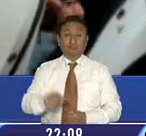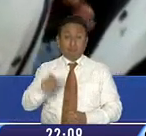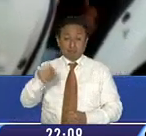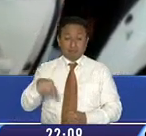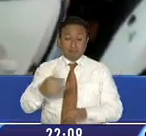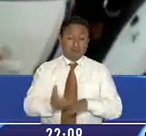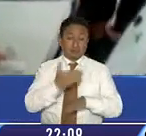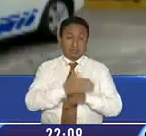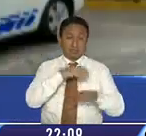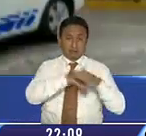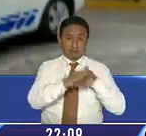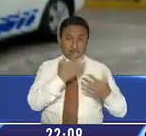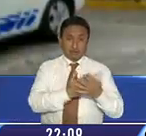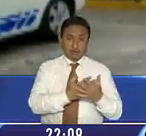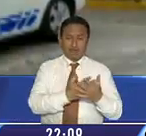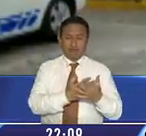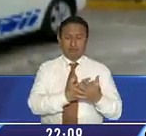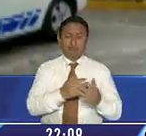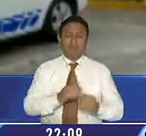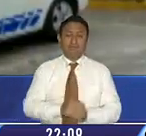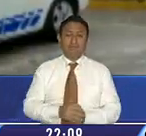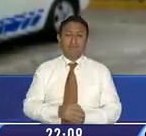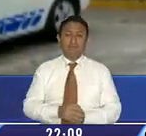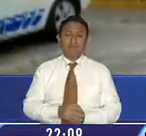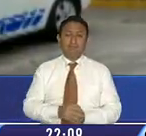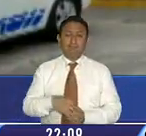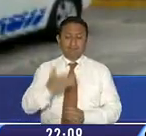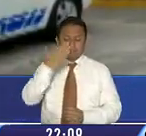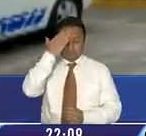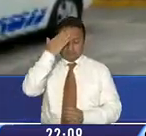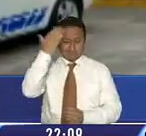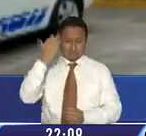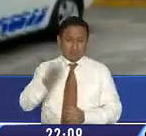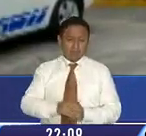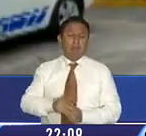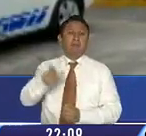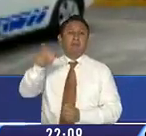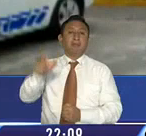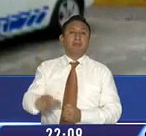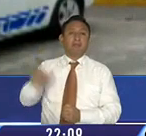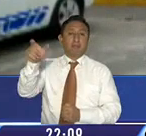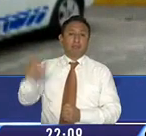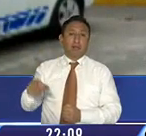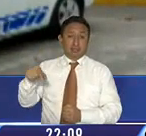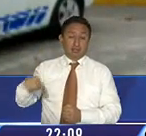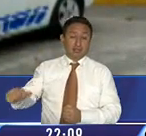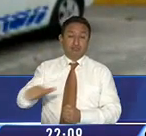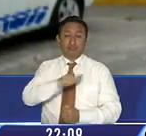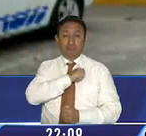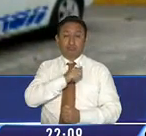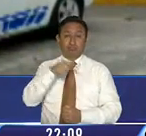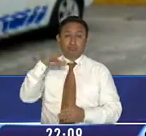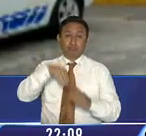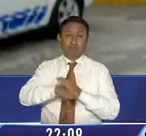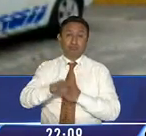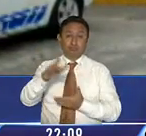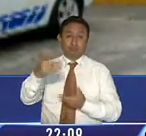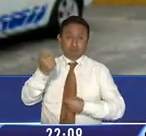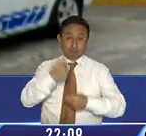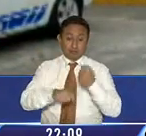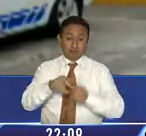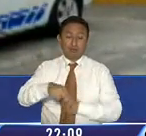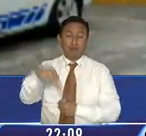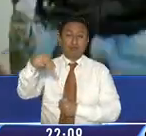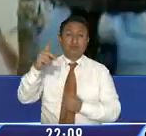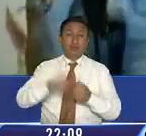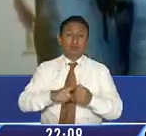con antecedentes. Hemos podido establecer que estos ciudadanos estarían pretendiendo cometer el delito de asalto en un local comercial del norte